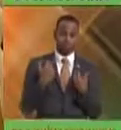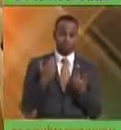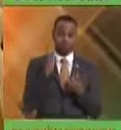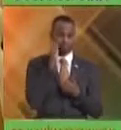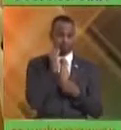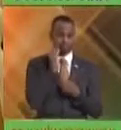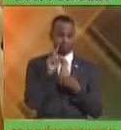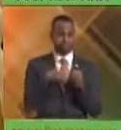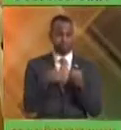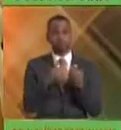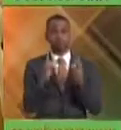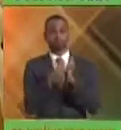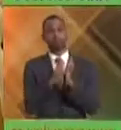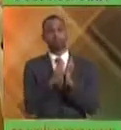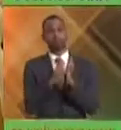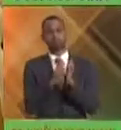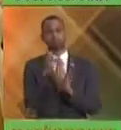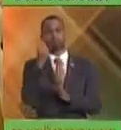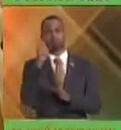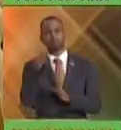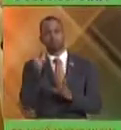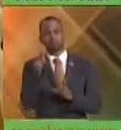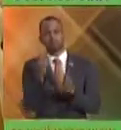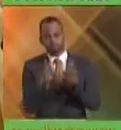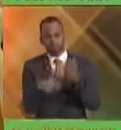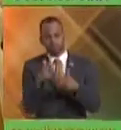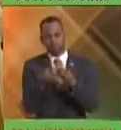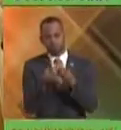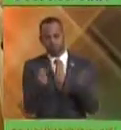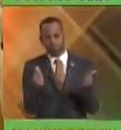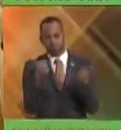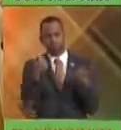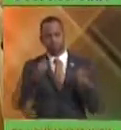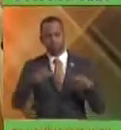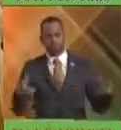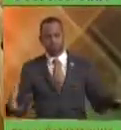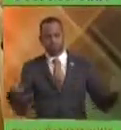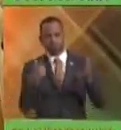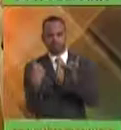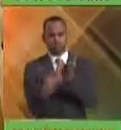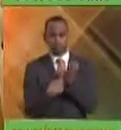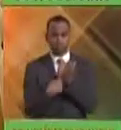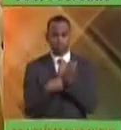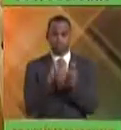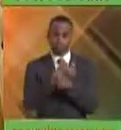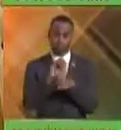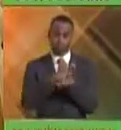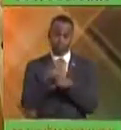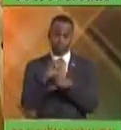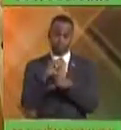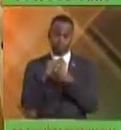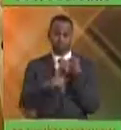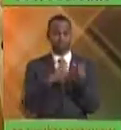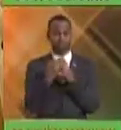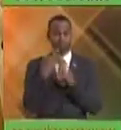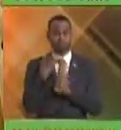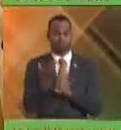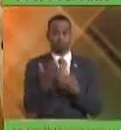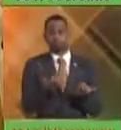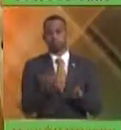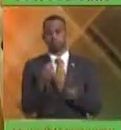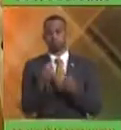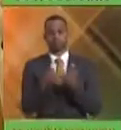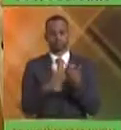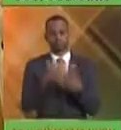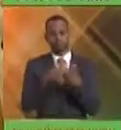ese tema hay que resolverlo tenemos que sentarnos en una mesa técnica las recomendaciones internacionales están ahí no es como que la problemática la